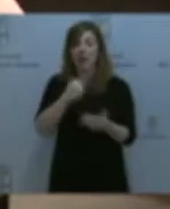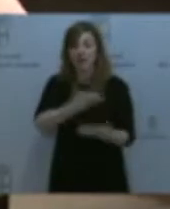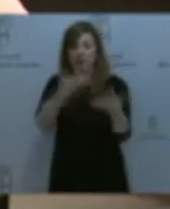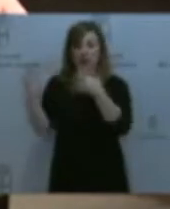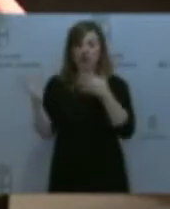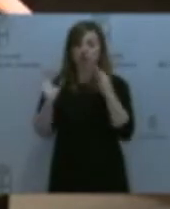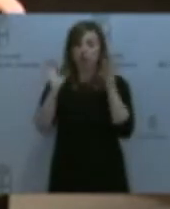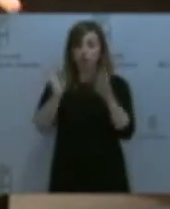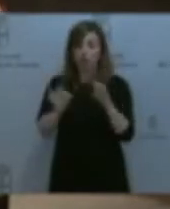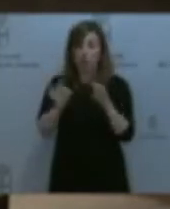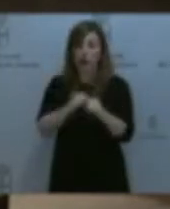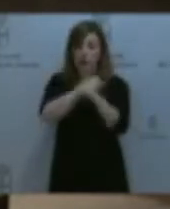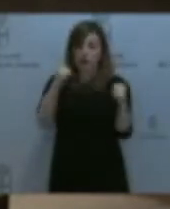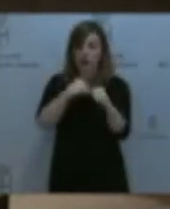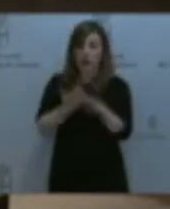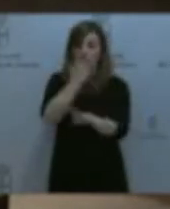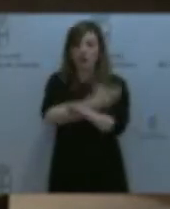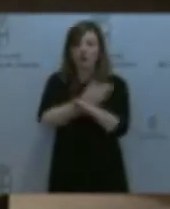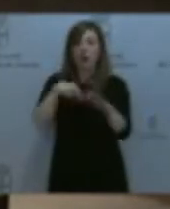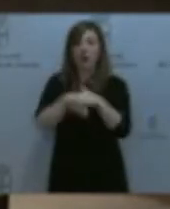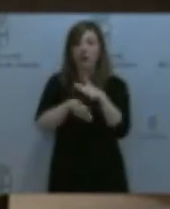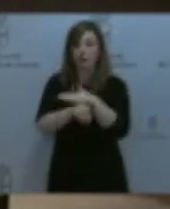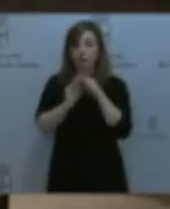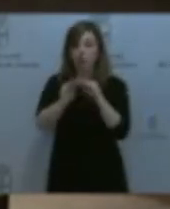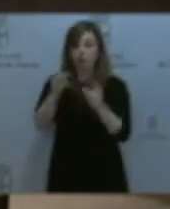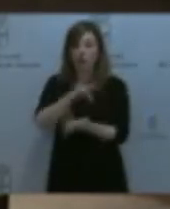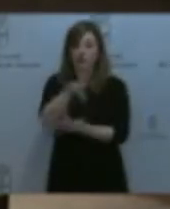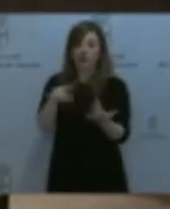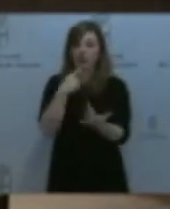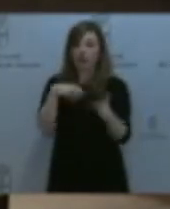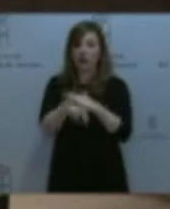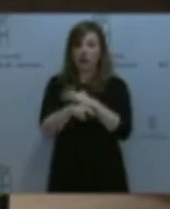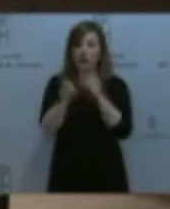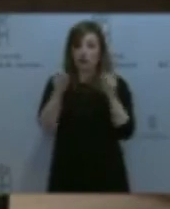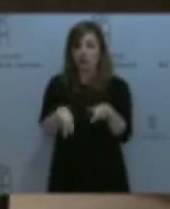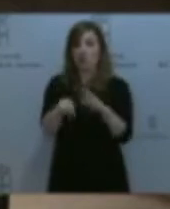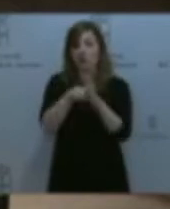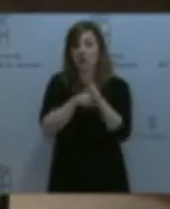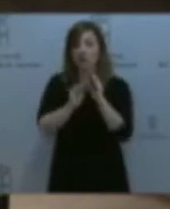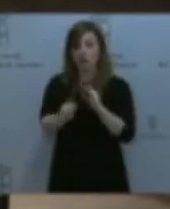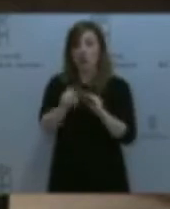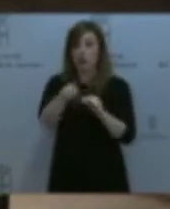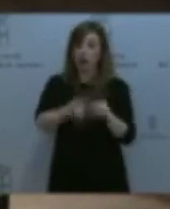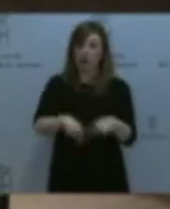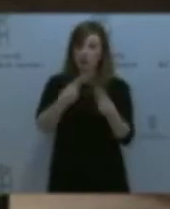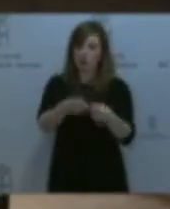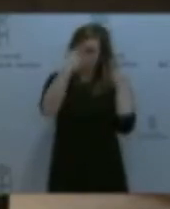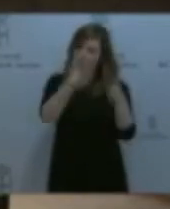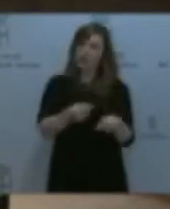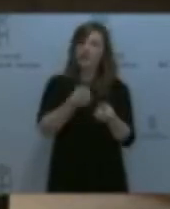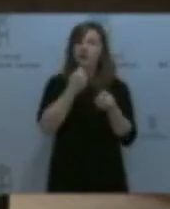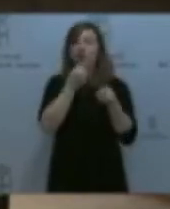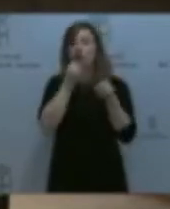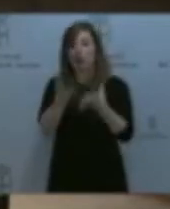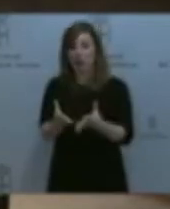ser instalada, la gestión que ustedes hicieron de la crisis dejó sin recursos a su propia medida. Esa fue la respuesta que ustedes dieron